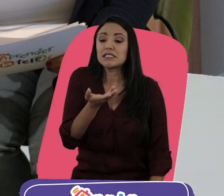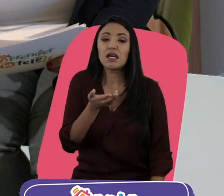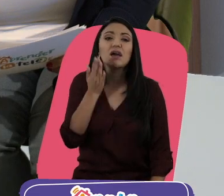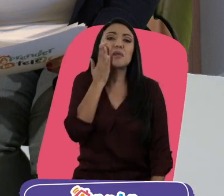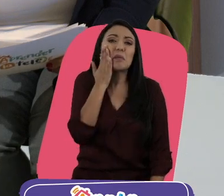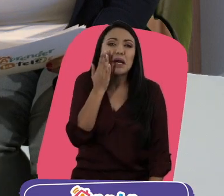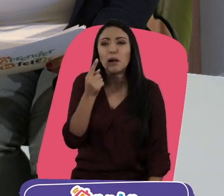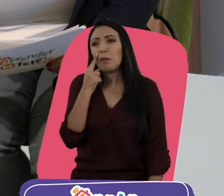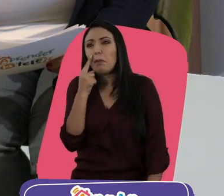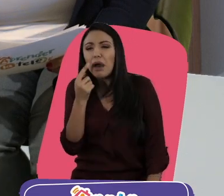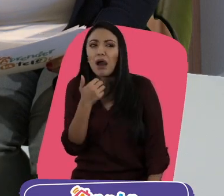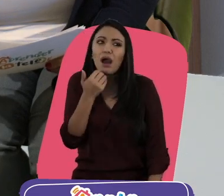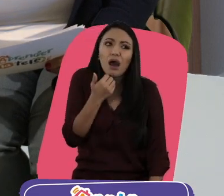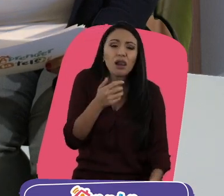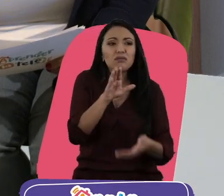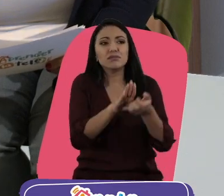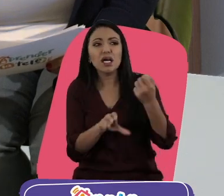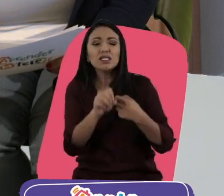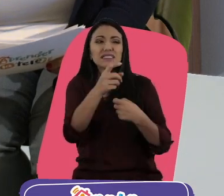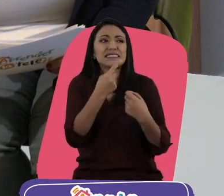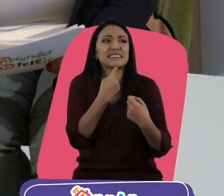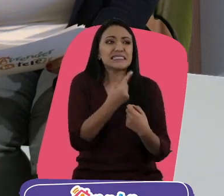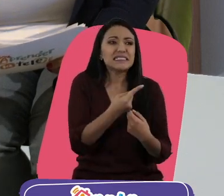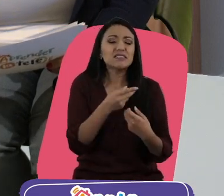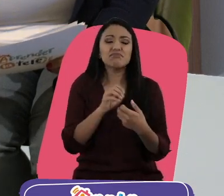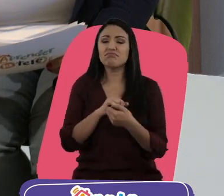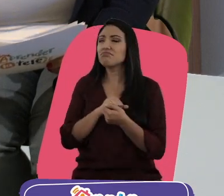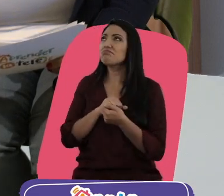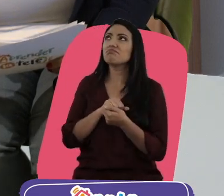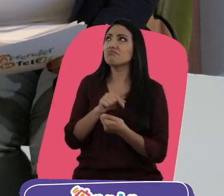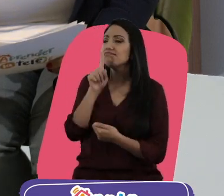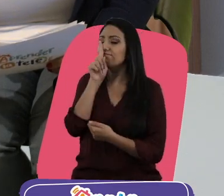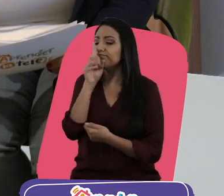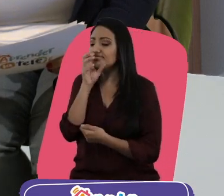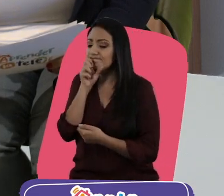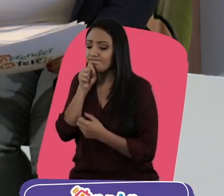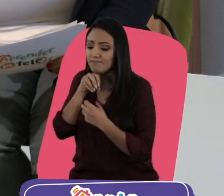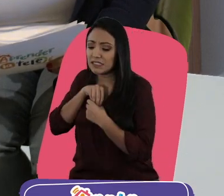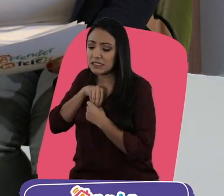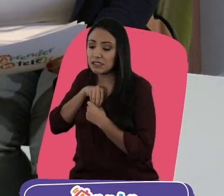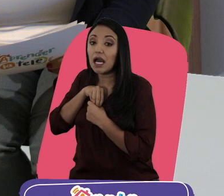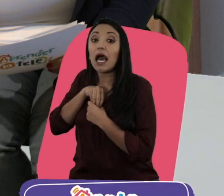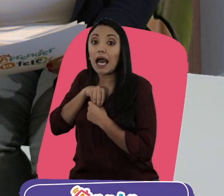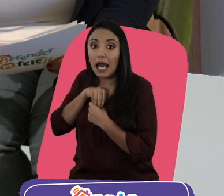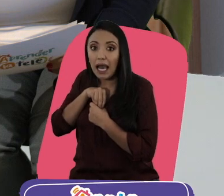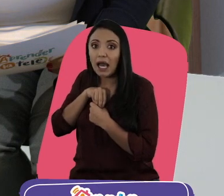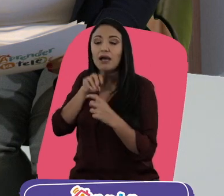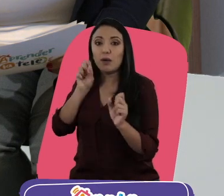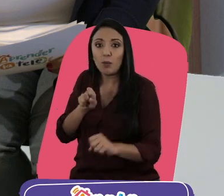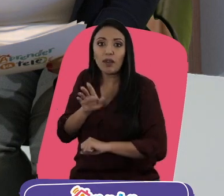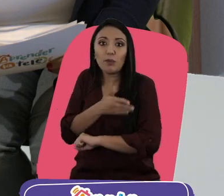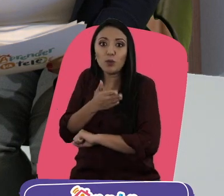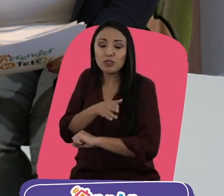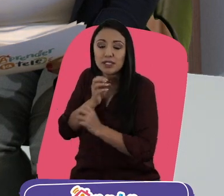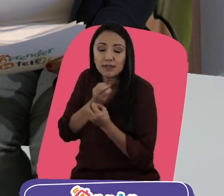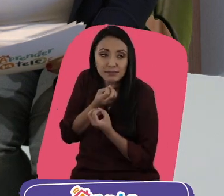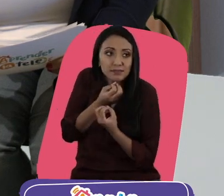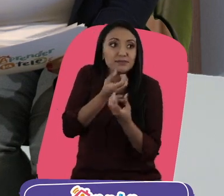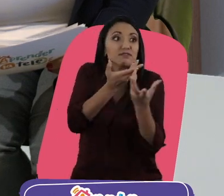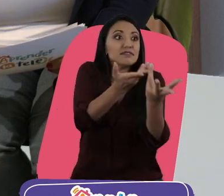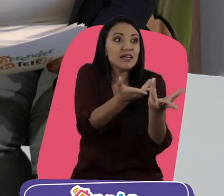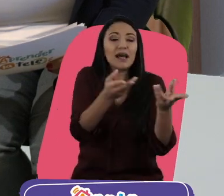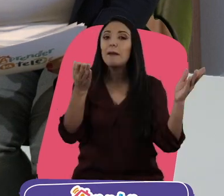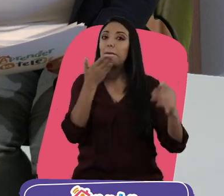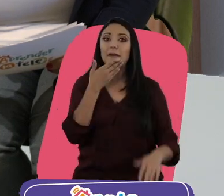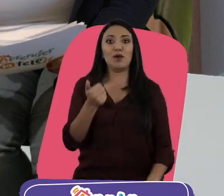cómo decirle a mamá, a papá, a tu ñaño, a tu hermana, a tu pana, lo que sientes, esto